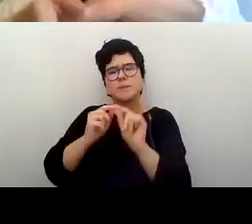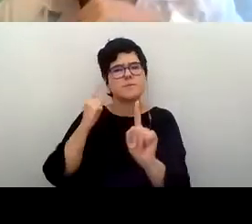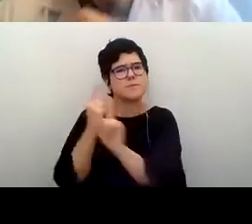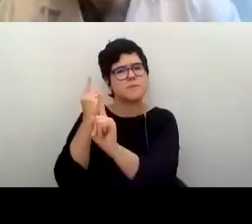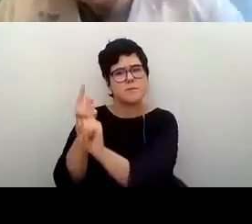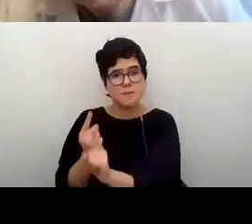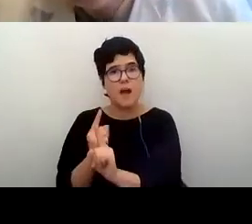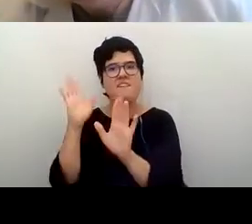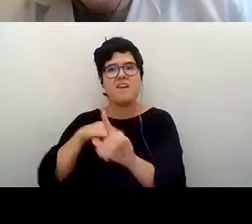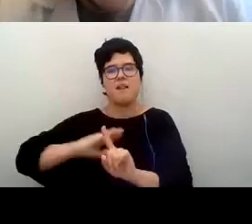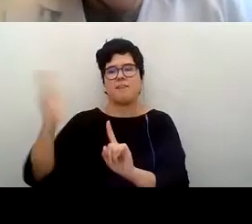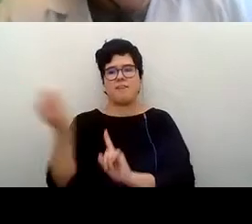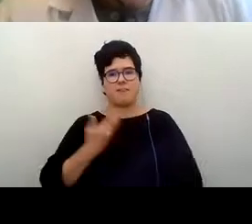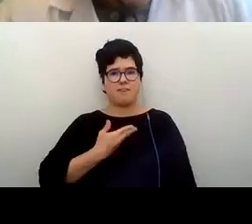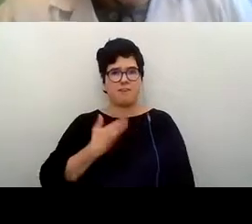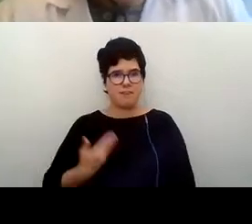Entonces, cualquier